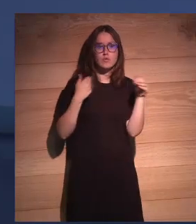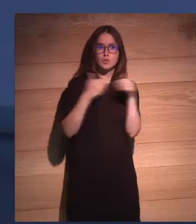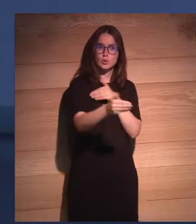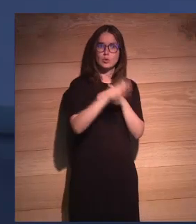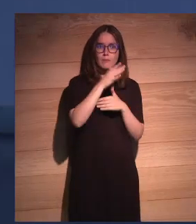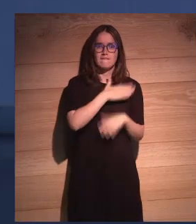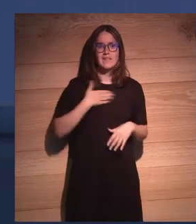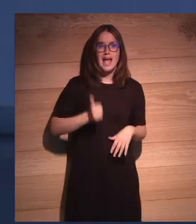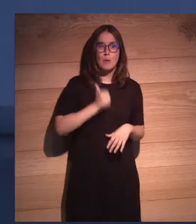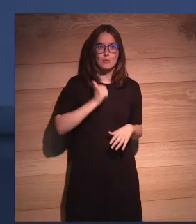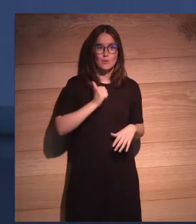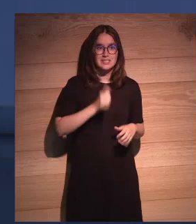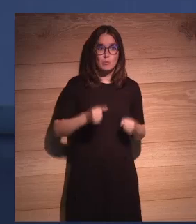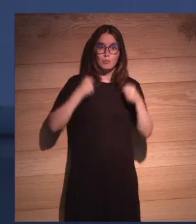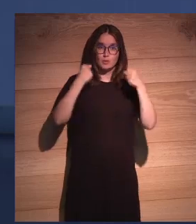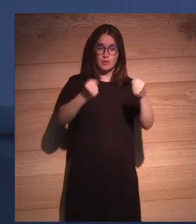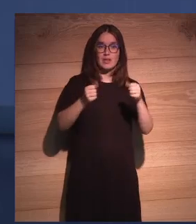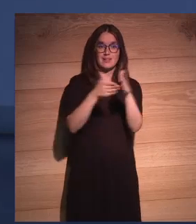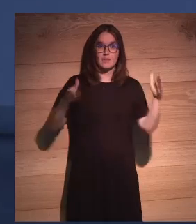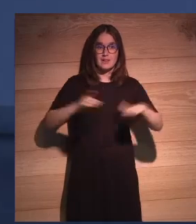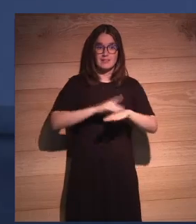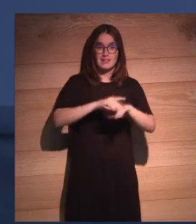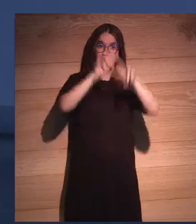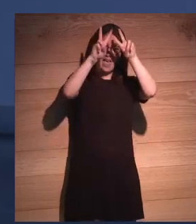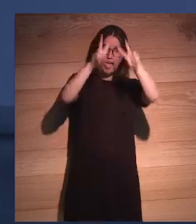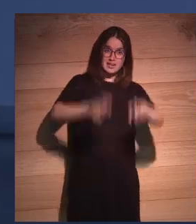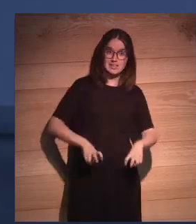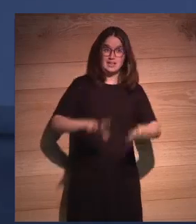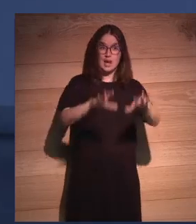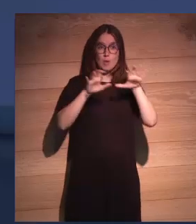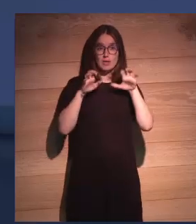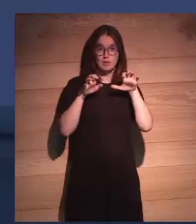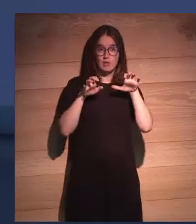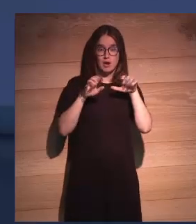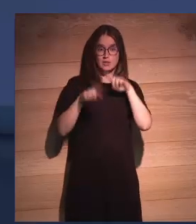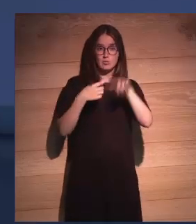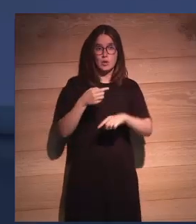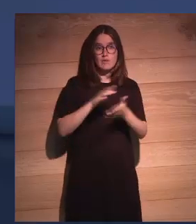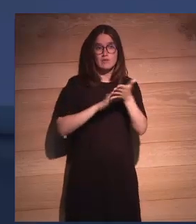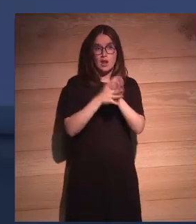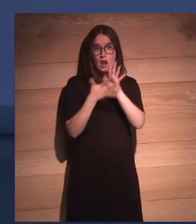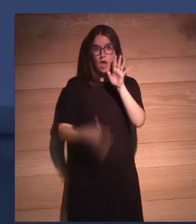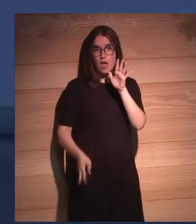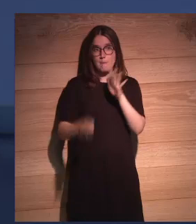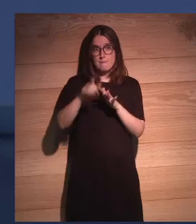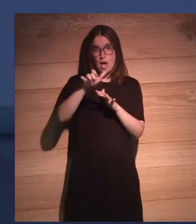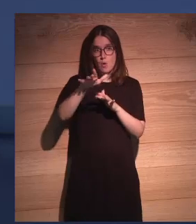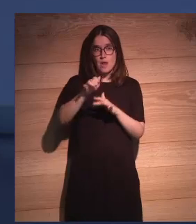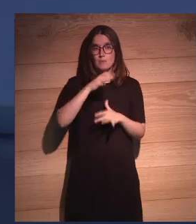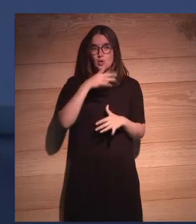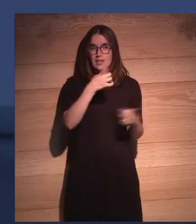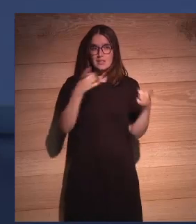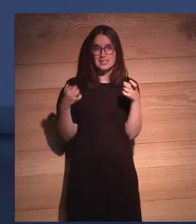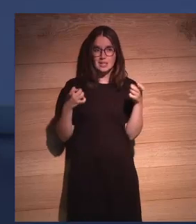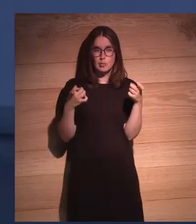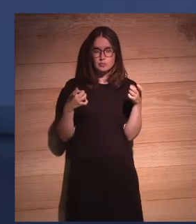eso, queremos aprovechar el potencial del Big Data, la analítica del aprendizaje, de eso os va a hablar Paula largo y tendido, porque necesitamos, y